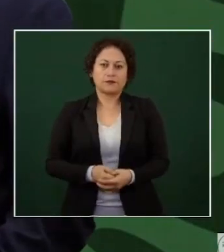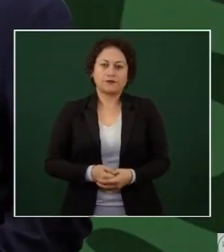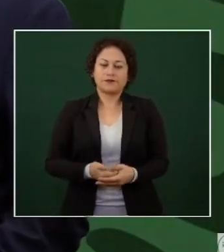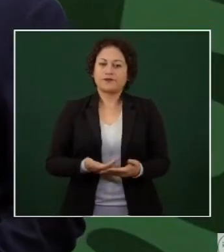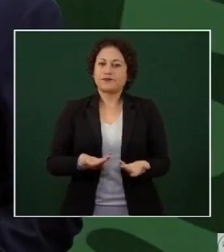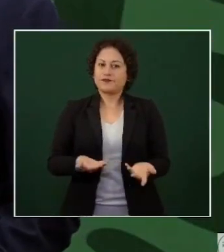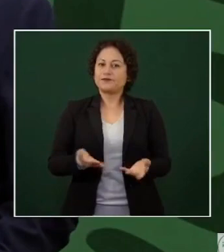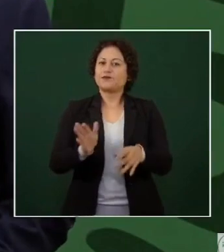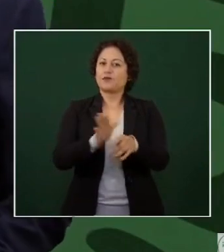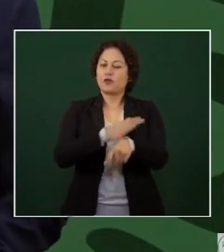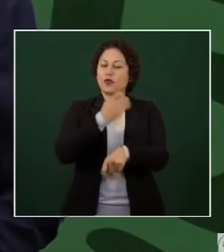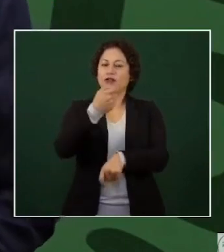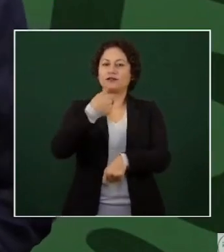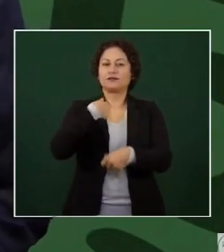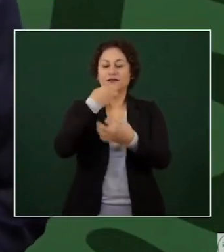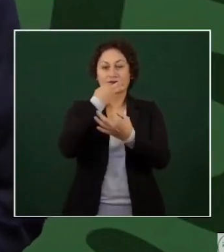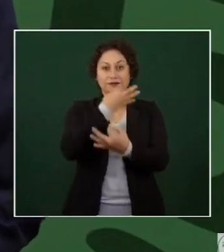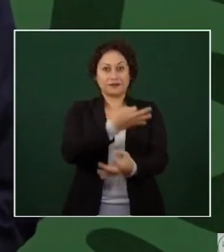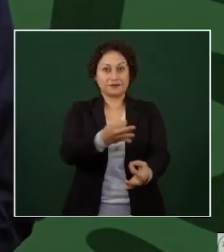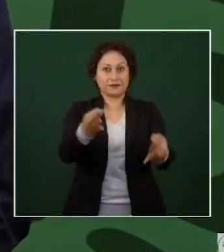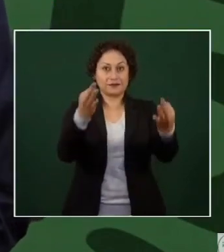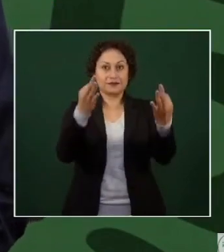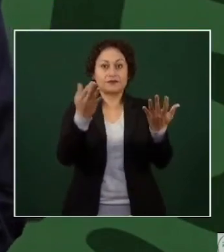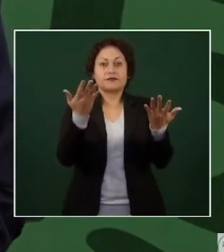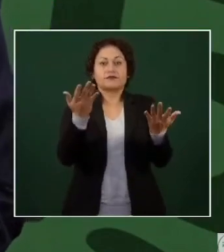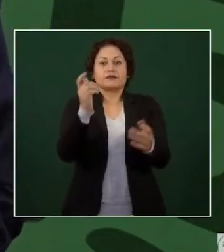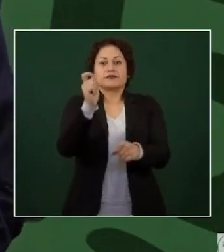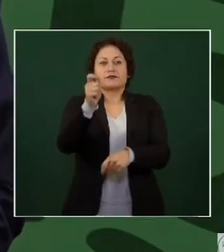mandar este mensaje a la gente